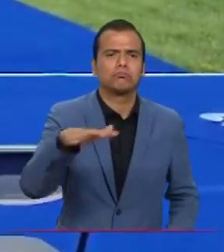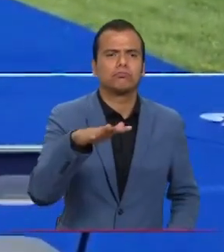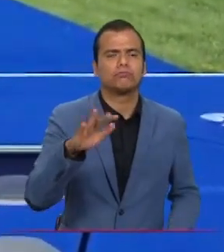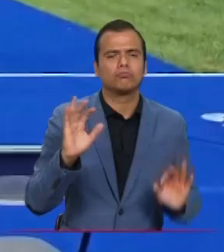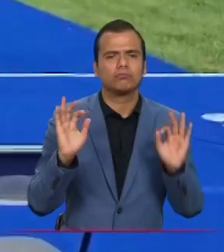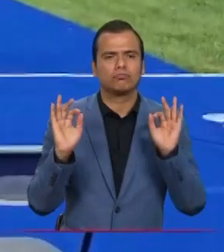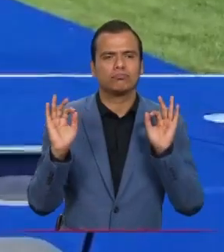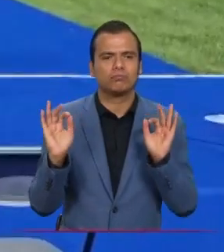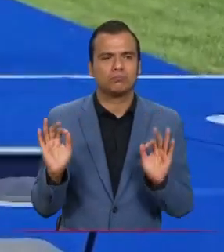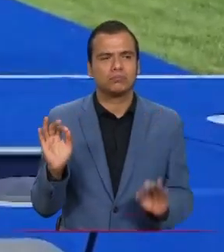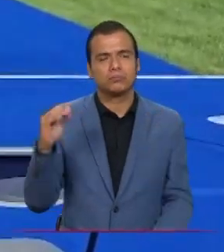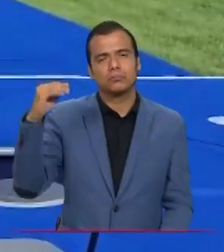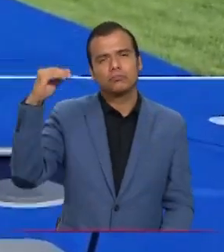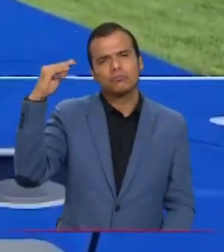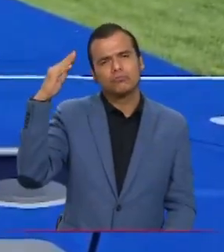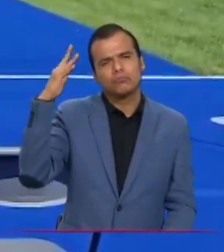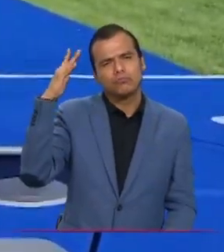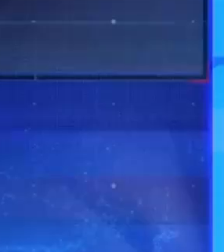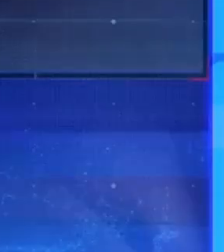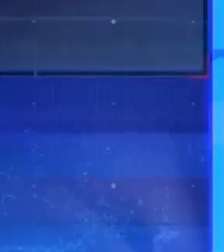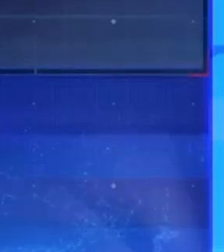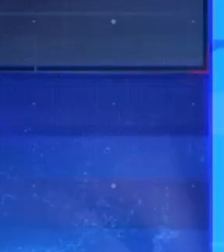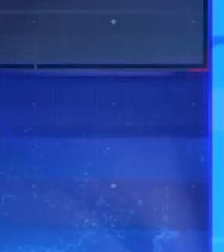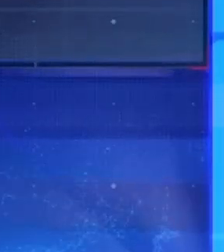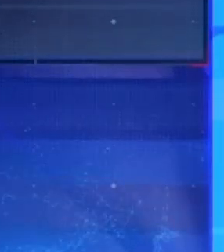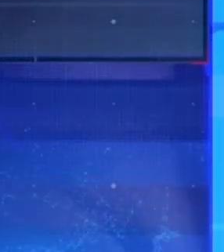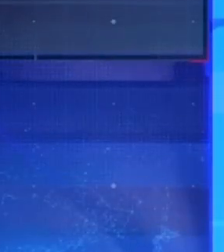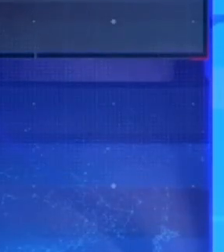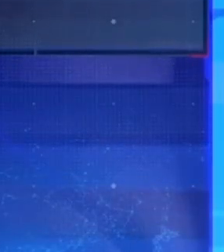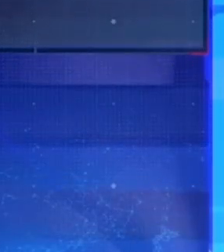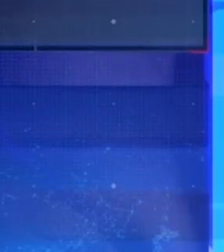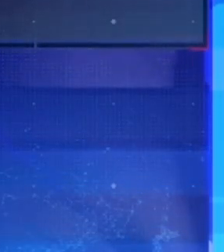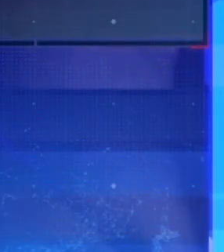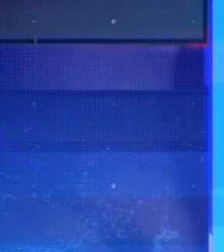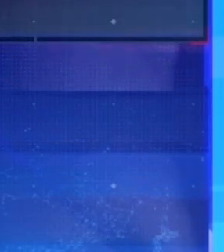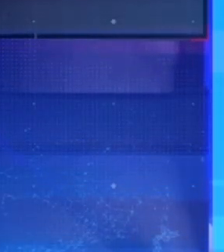sol también está como no molestan los ojos todo está muy bien